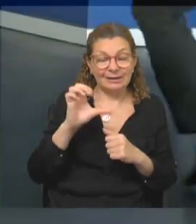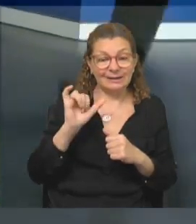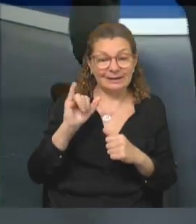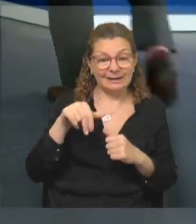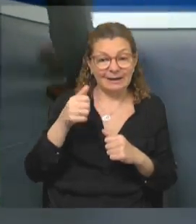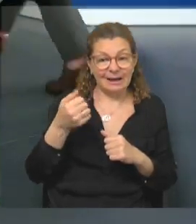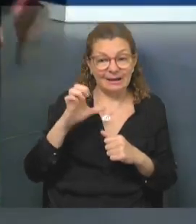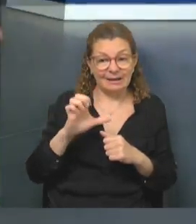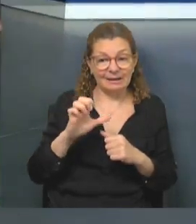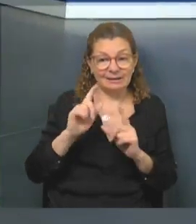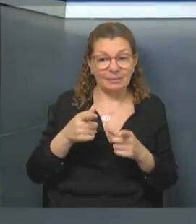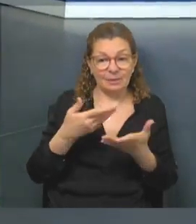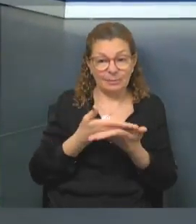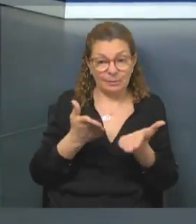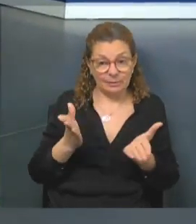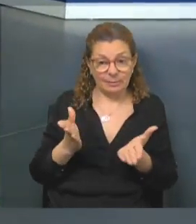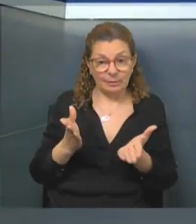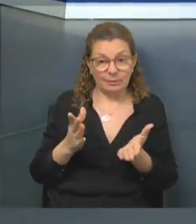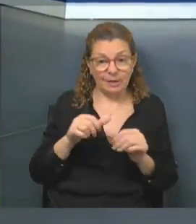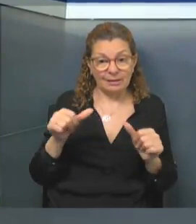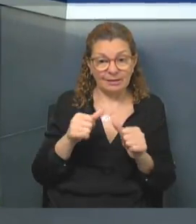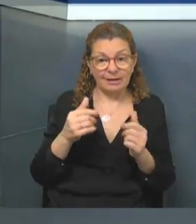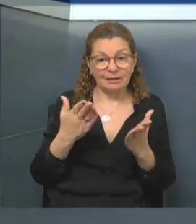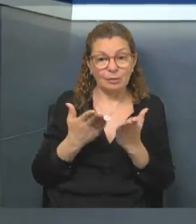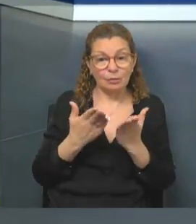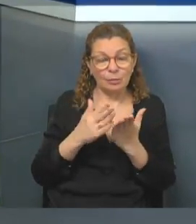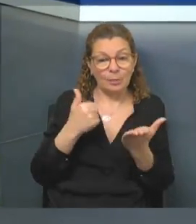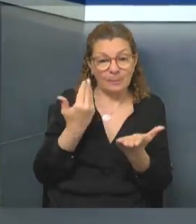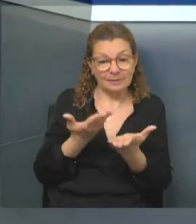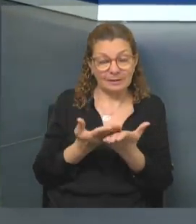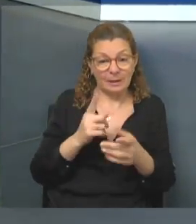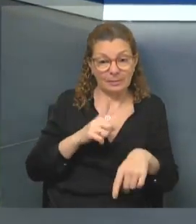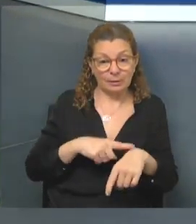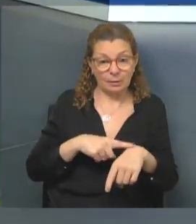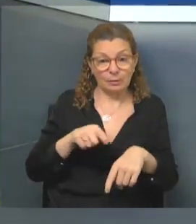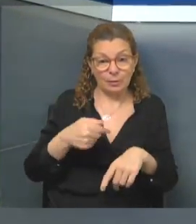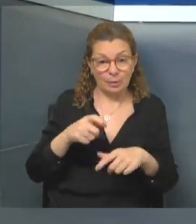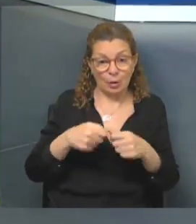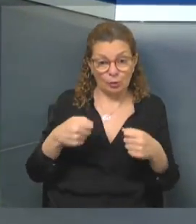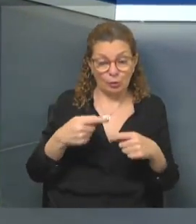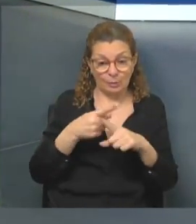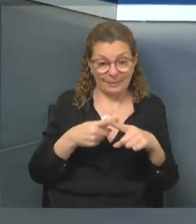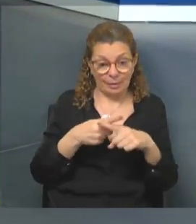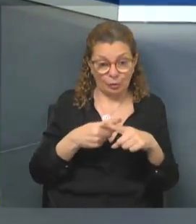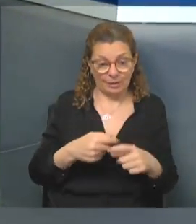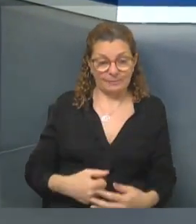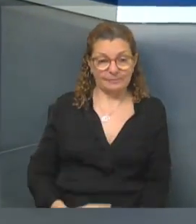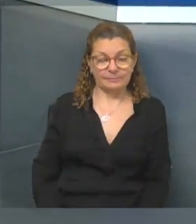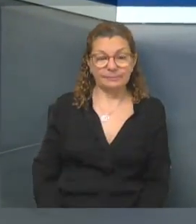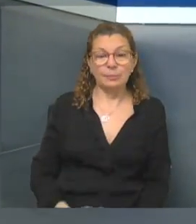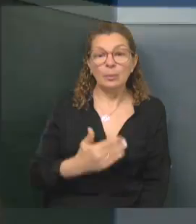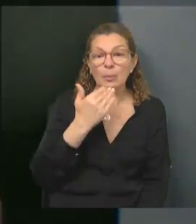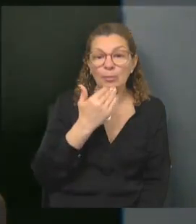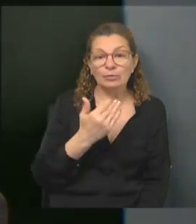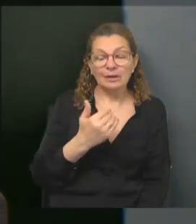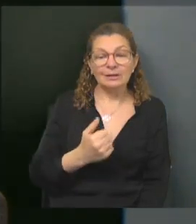propósito y dando un pantallazo de lo que va a ser el estudio que se va a presentar en minutos Así que tendremos más conclusiones sobre el mediodía Muchísimas gracias